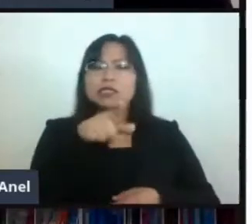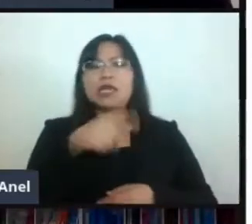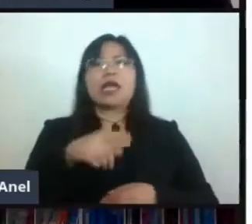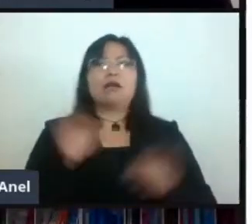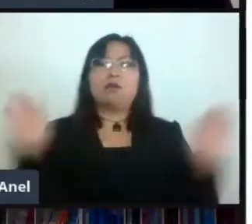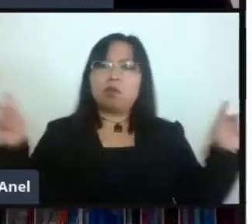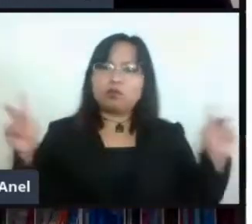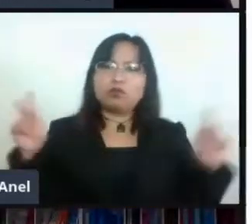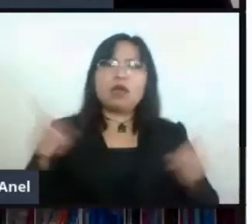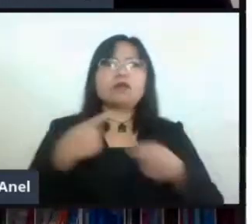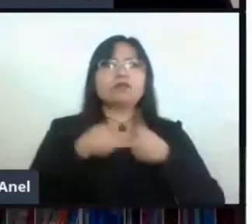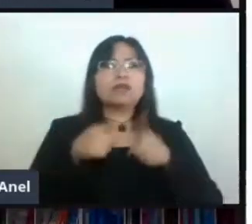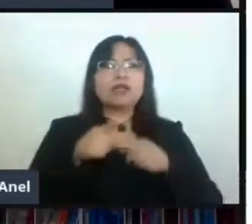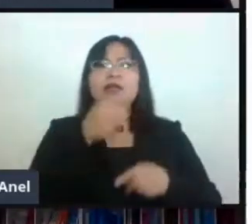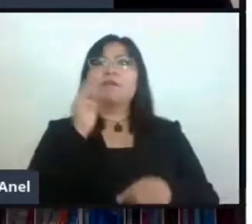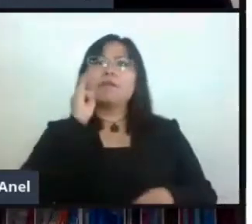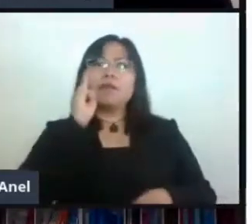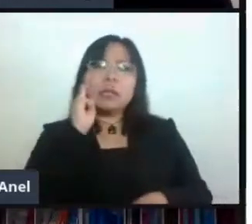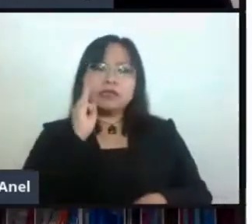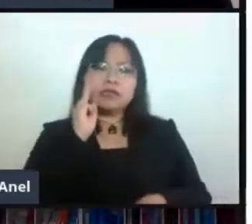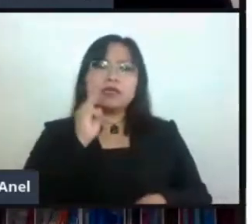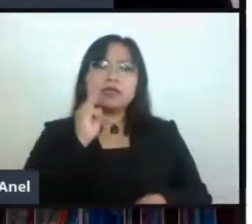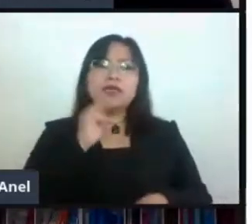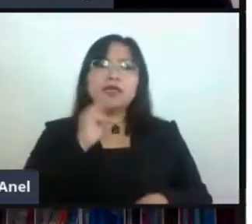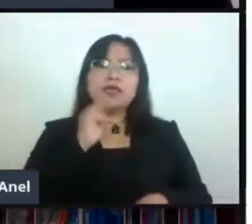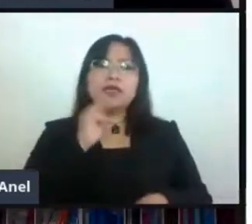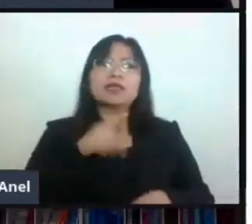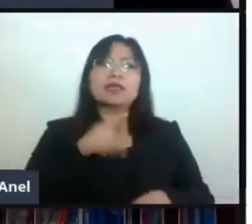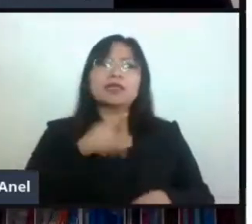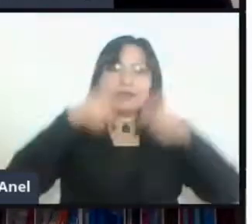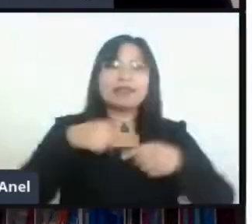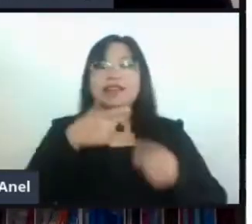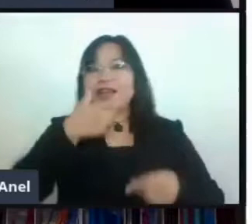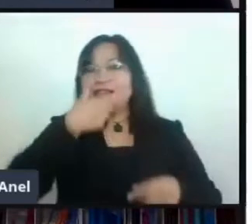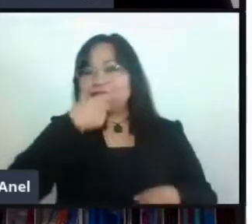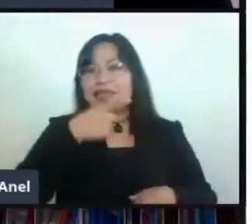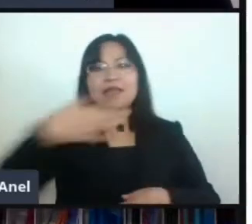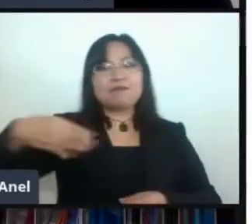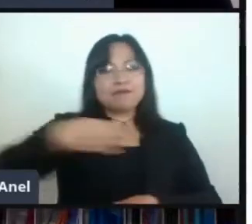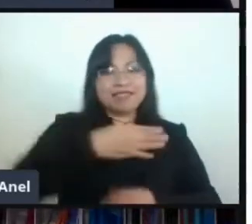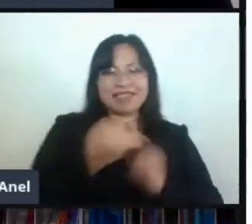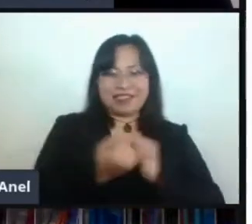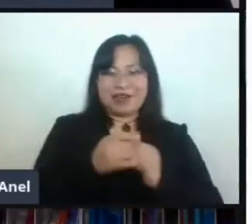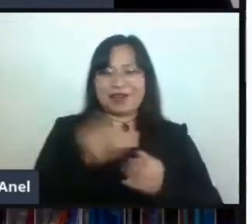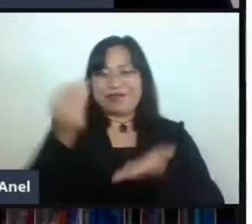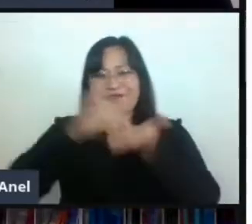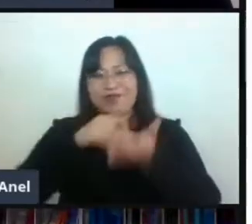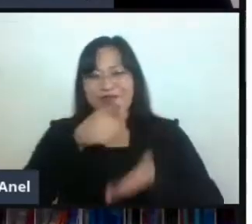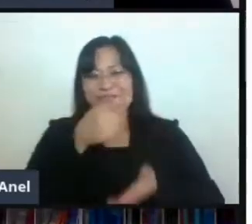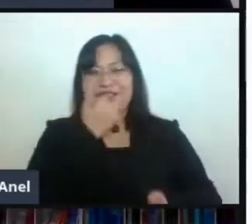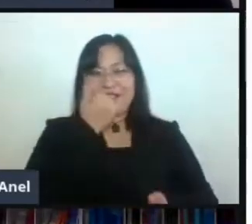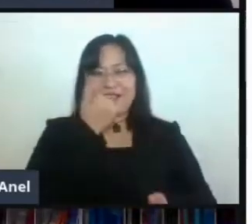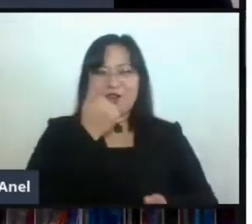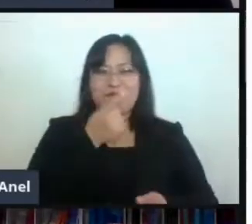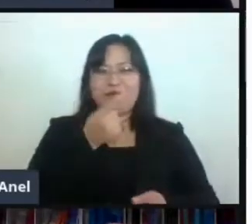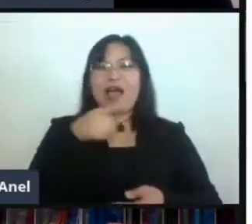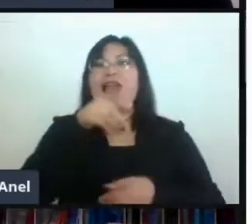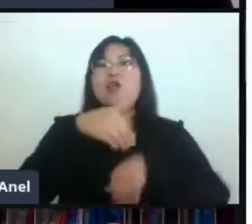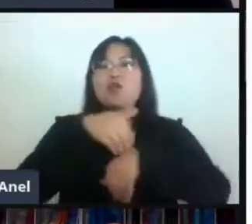son manzanas, lentes, roscas y peces. Bueno, esta alumna de preescolar evidentemente